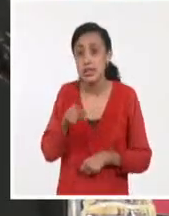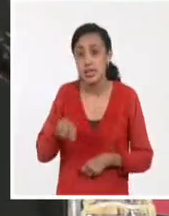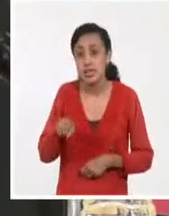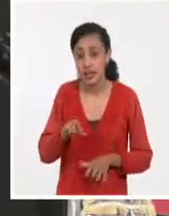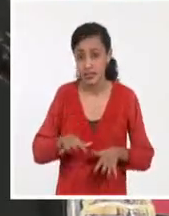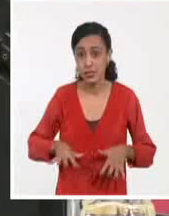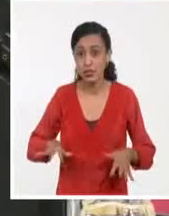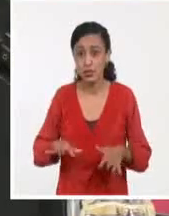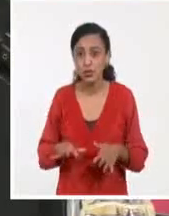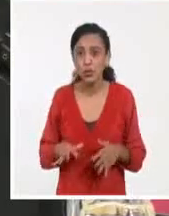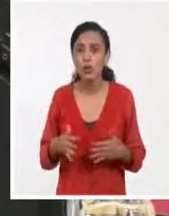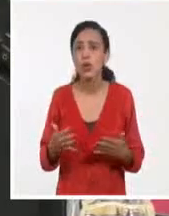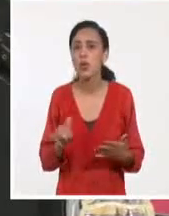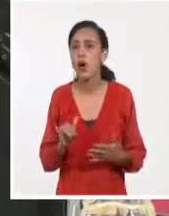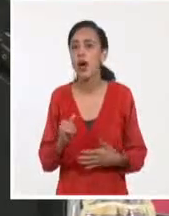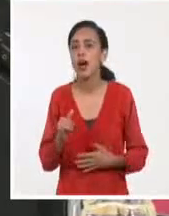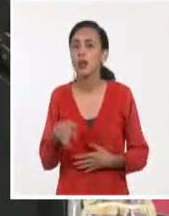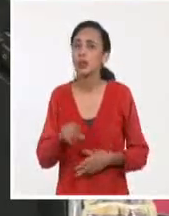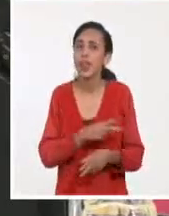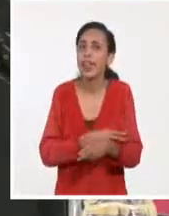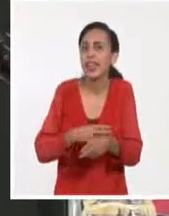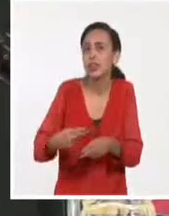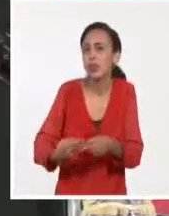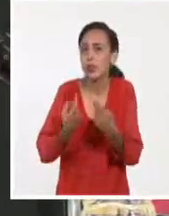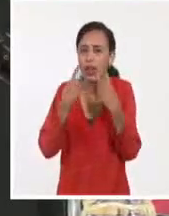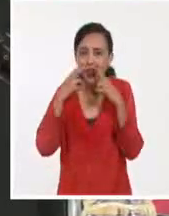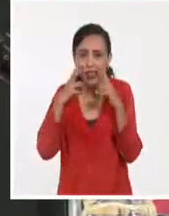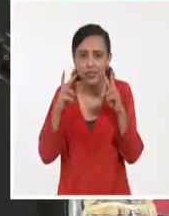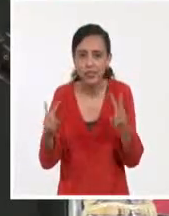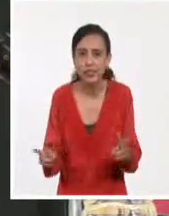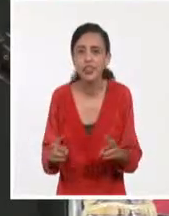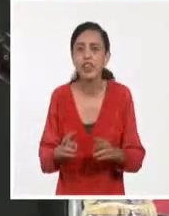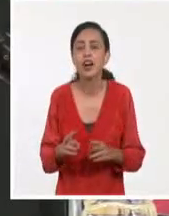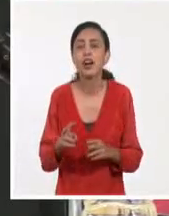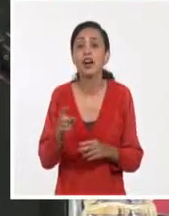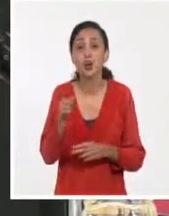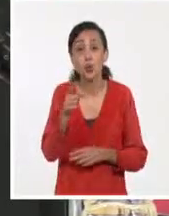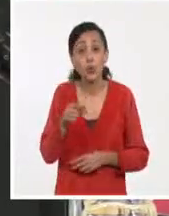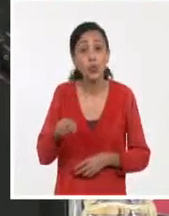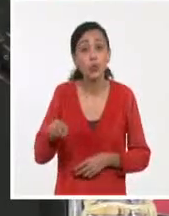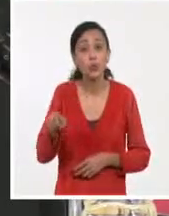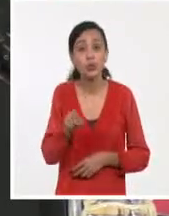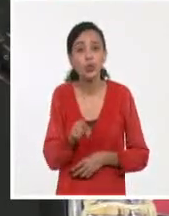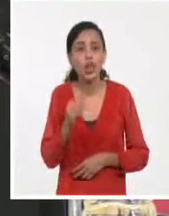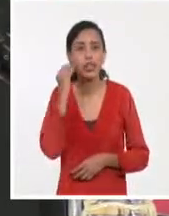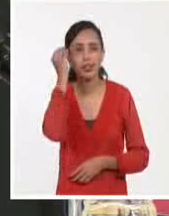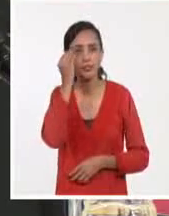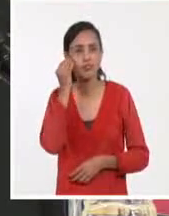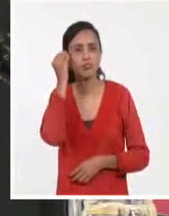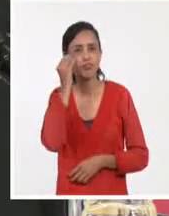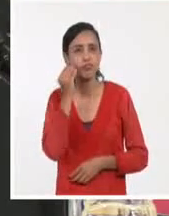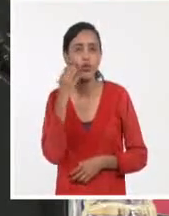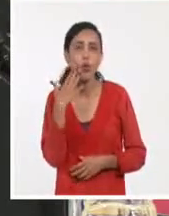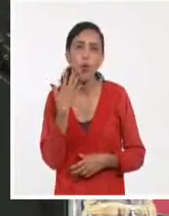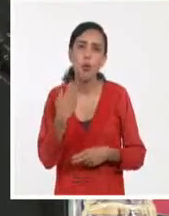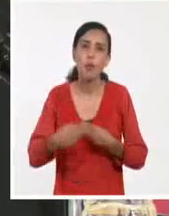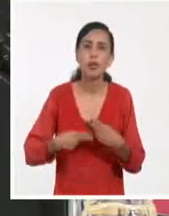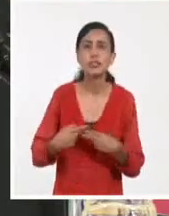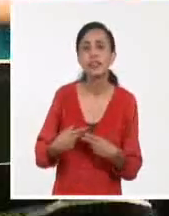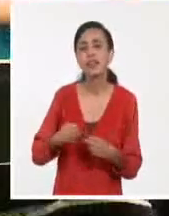les ha proporcionado un grupo de historias de vida que los han llevado a razonamientos, a